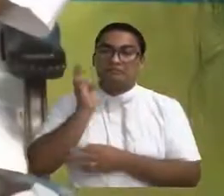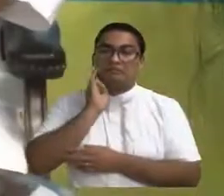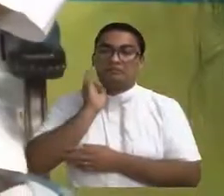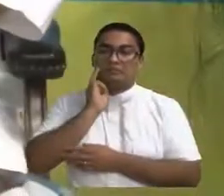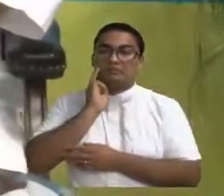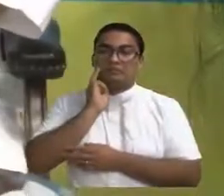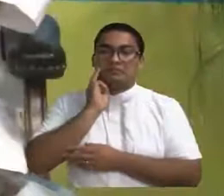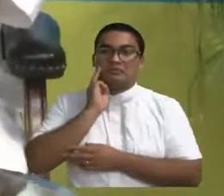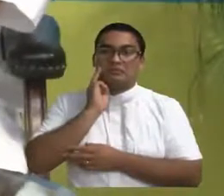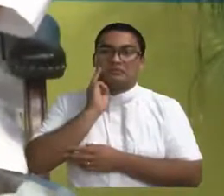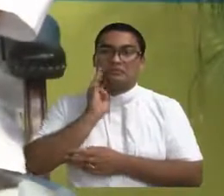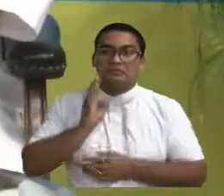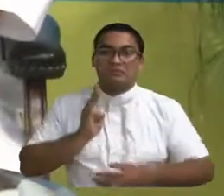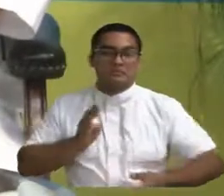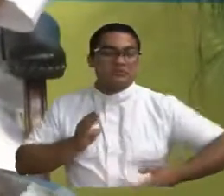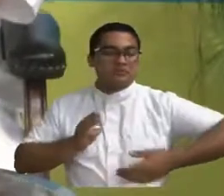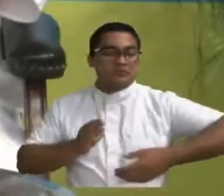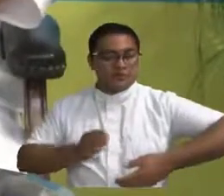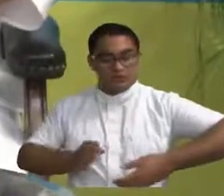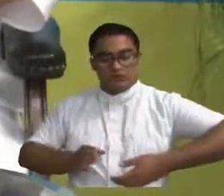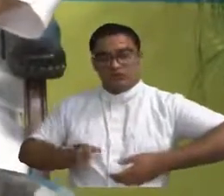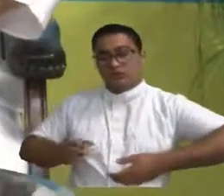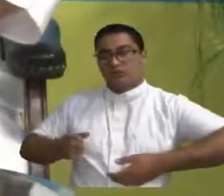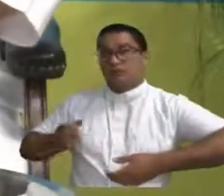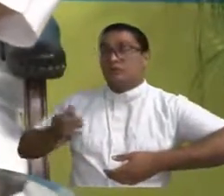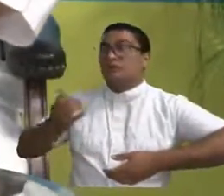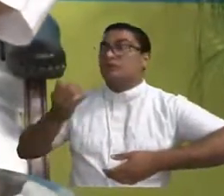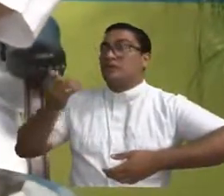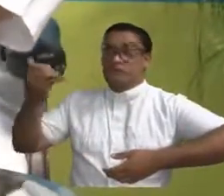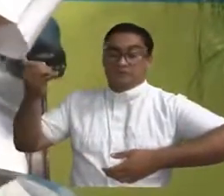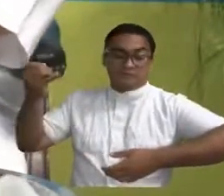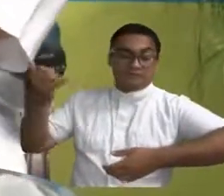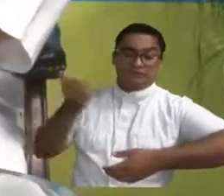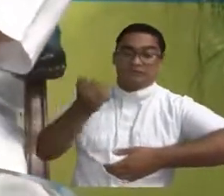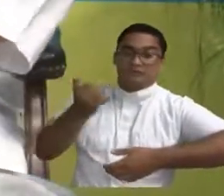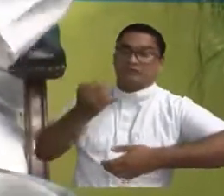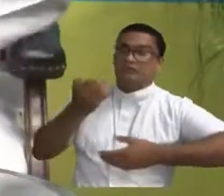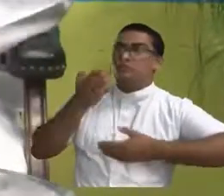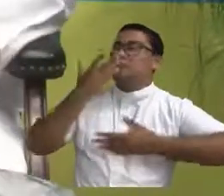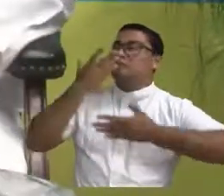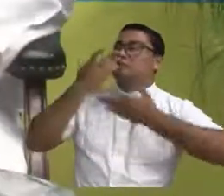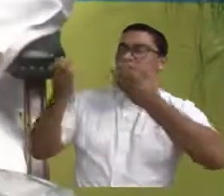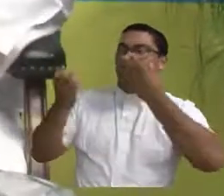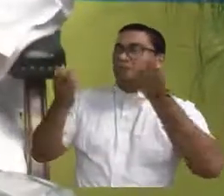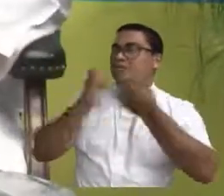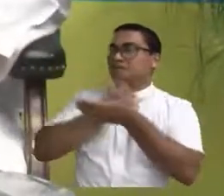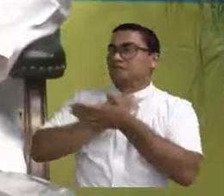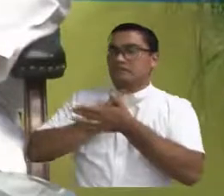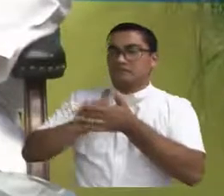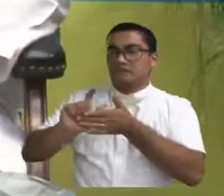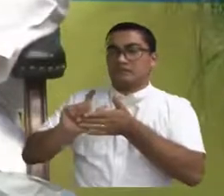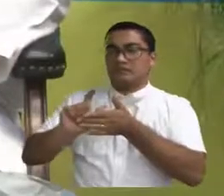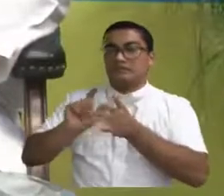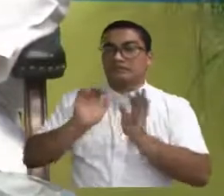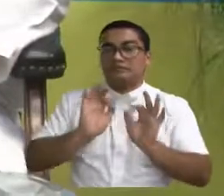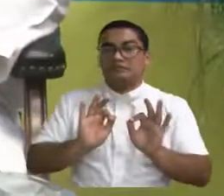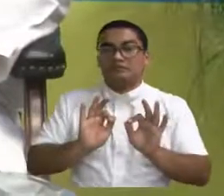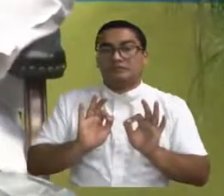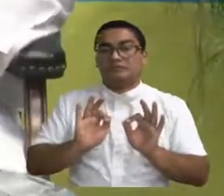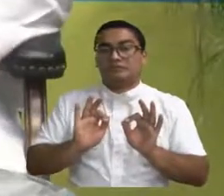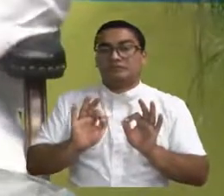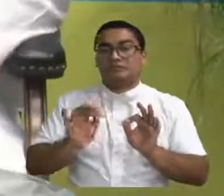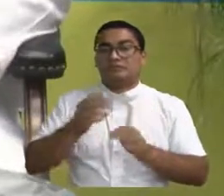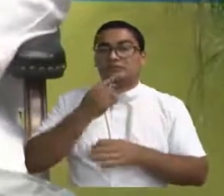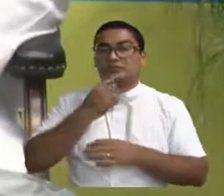tenerlo sentado al niño con la cabecita aquí, de manera que no lo haga hacia atrás para que no broncoaspire. Y que no nosotros, esté muy inclinado, muy acostado. Correcto. Y que